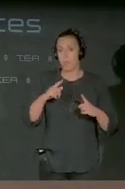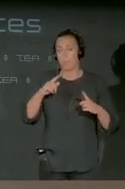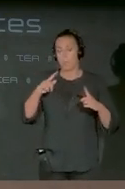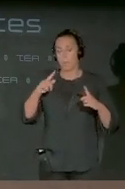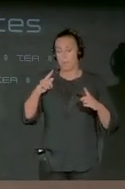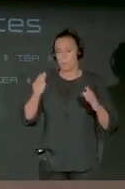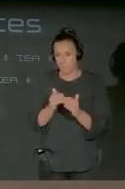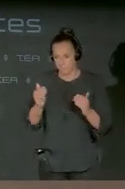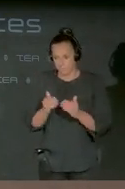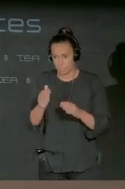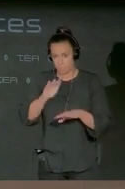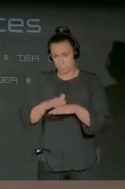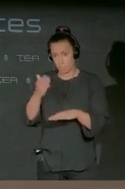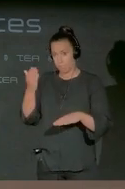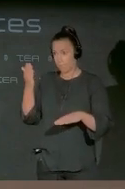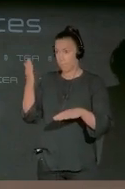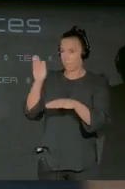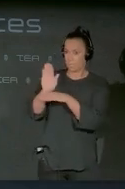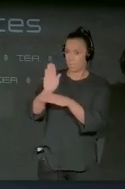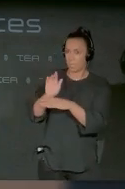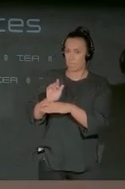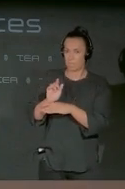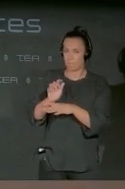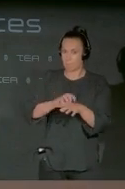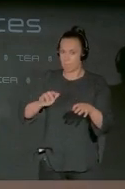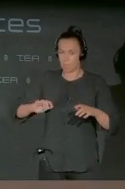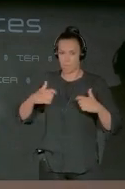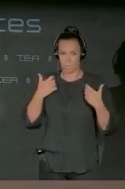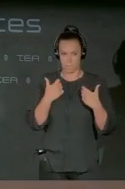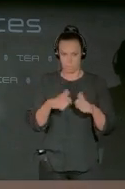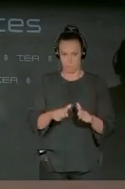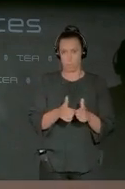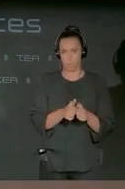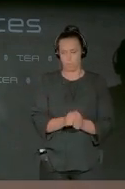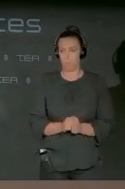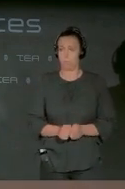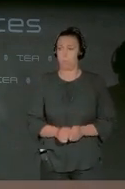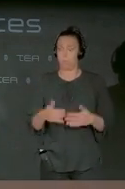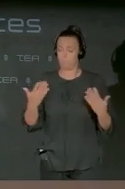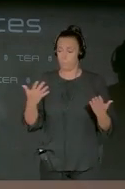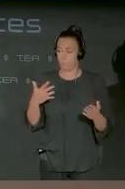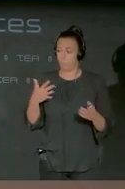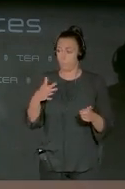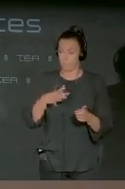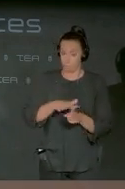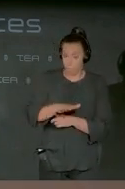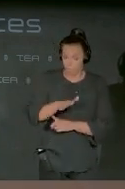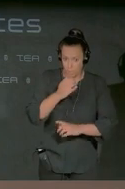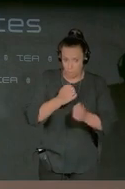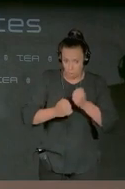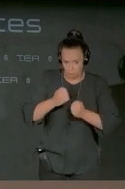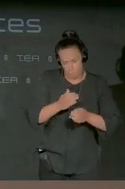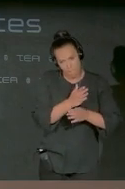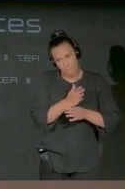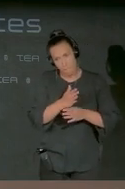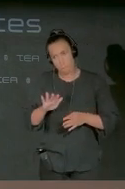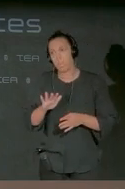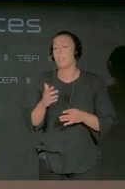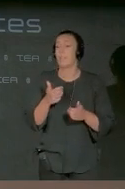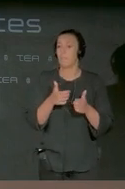europeo al representar a la mayor parte del sector. Pero más allá de su influencia a nivel económico, los videojuegos son un medio social y cultural de